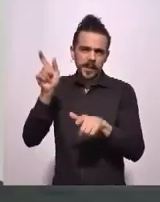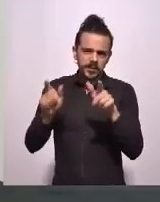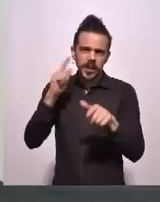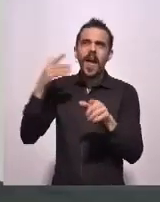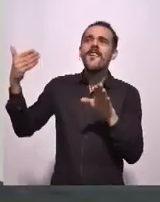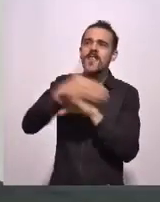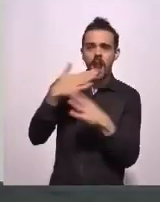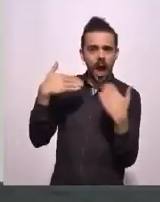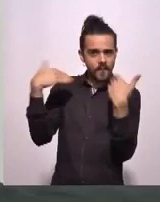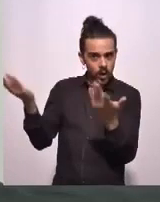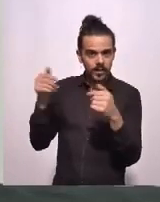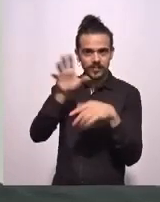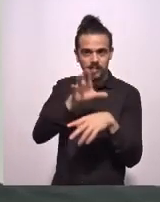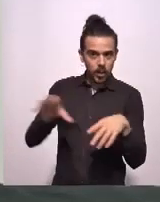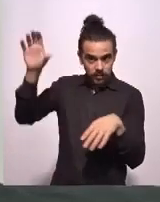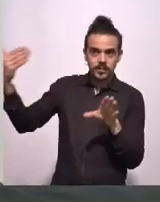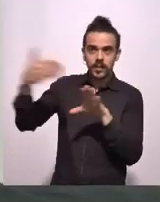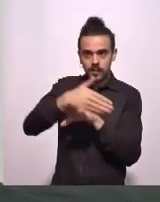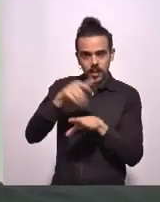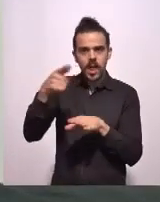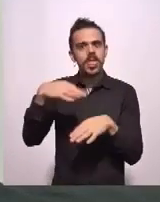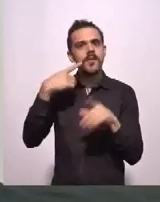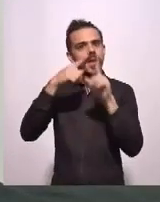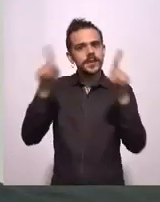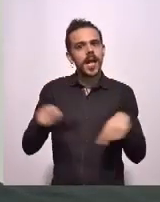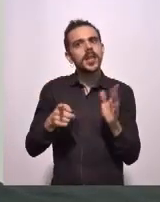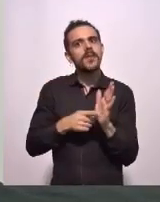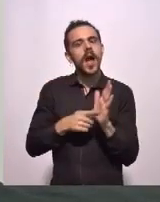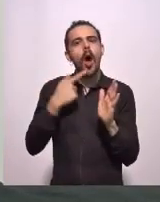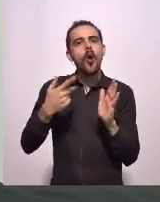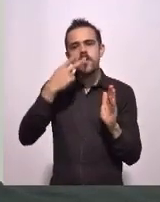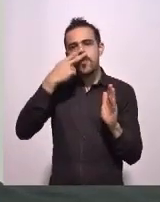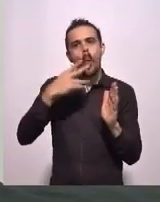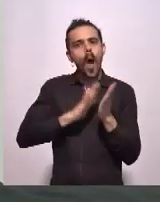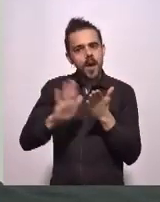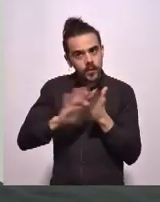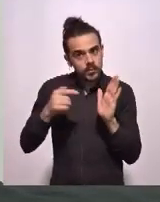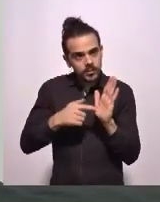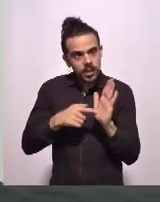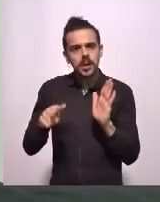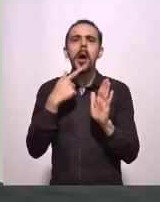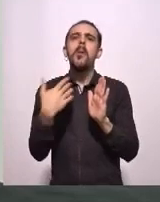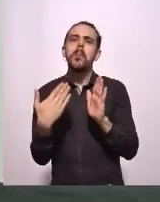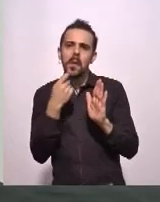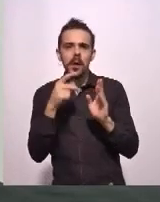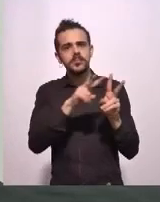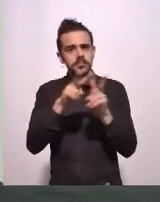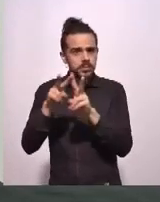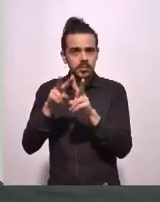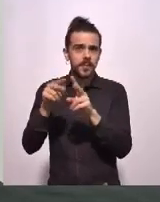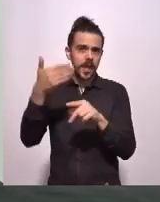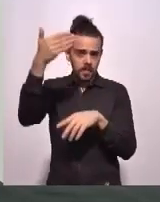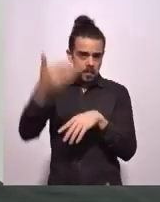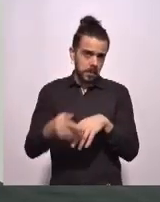exhibir y contar con la documentación nueva que entrará en vigencia, la cual podrá ser solicitada por la página del Gobierno